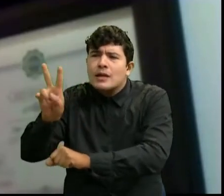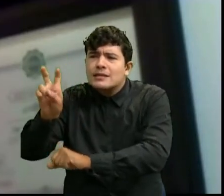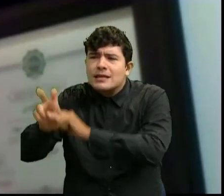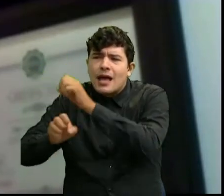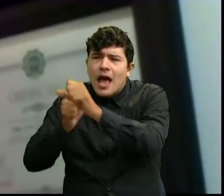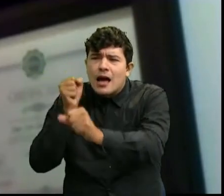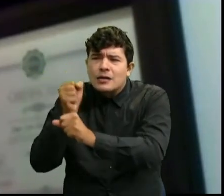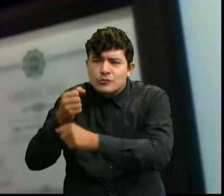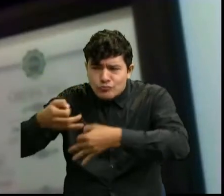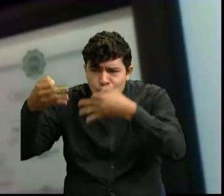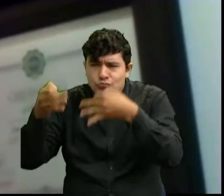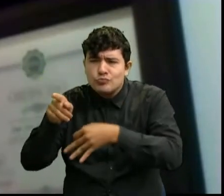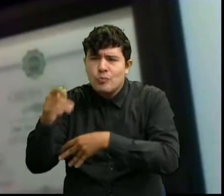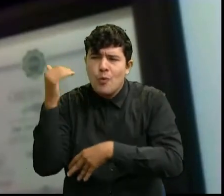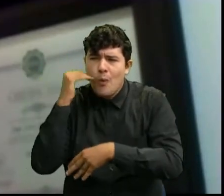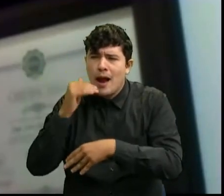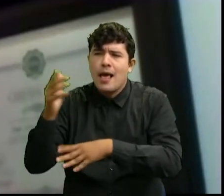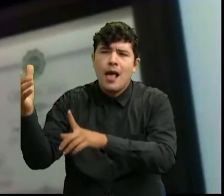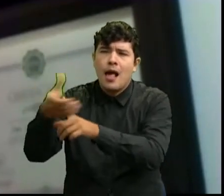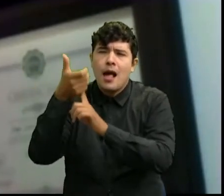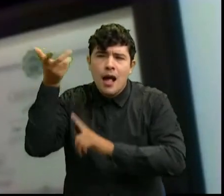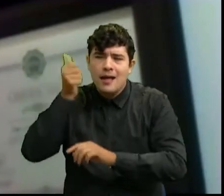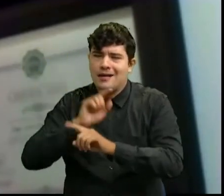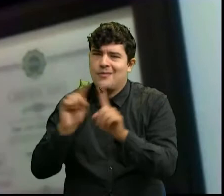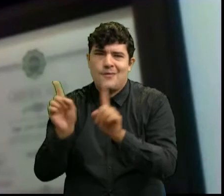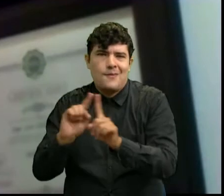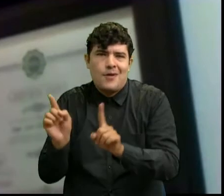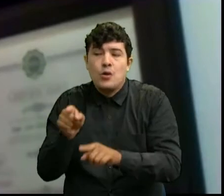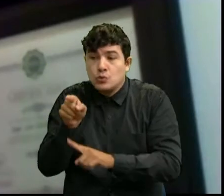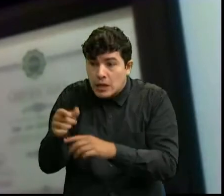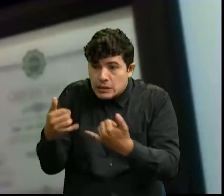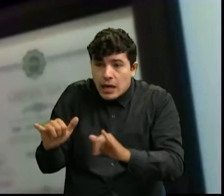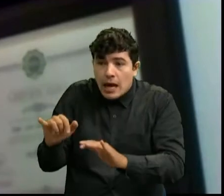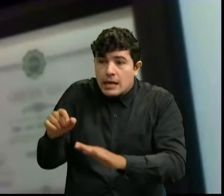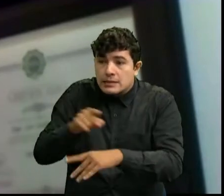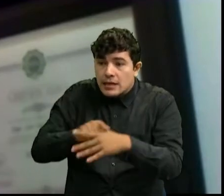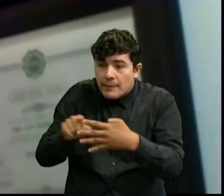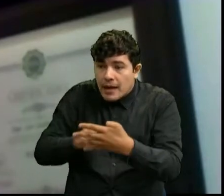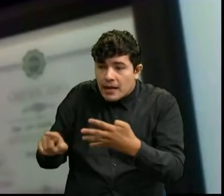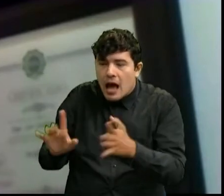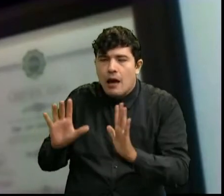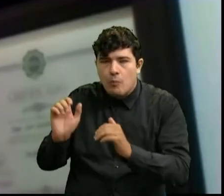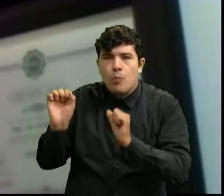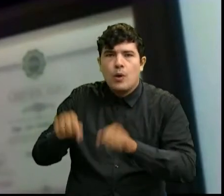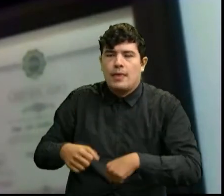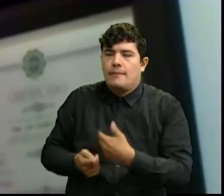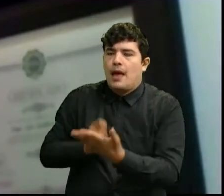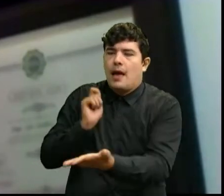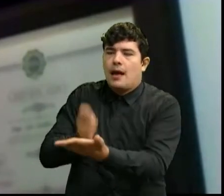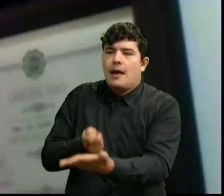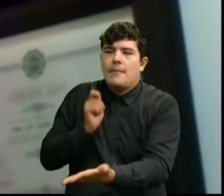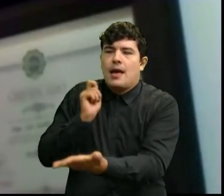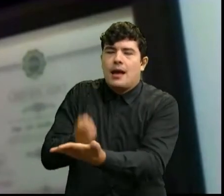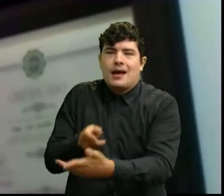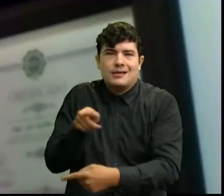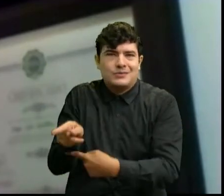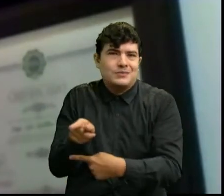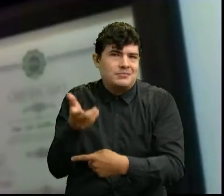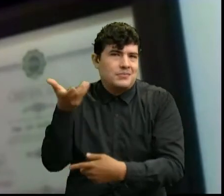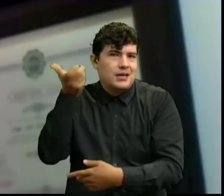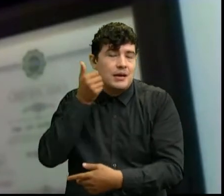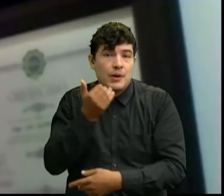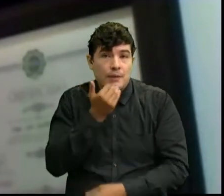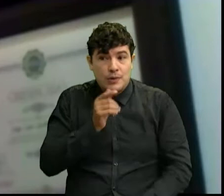María, usted tiene ya las semanas, le vamos a pagar su pensión, no tiene que cumplir la edad. Pero si